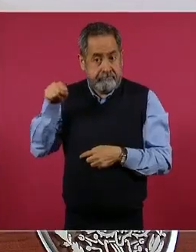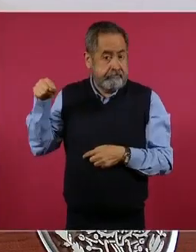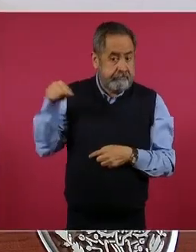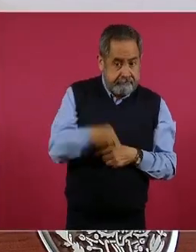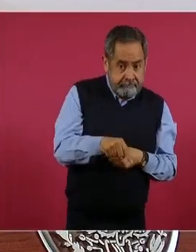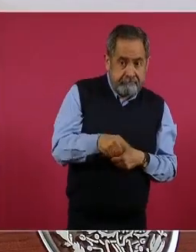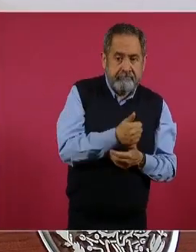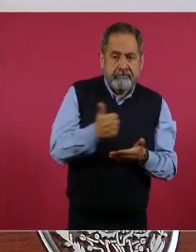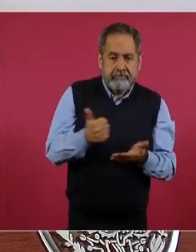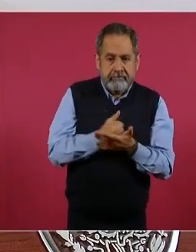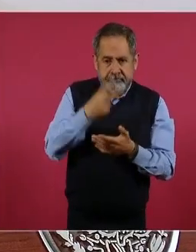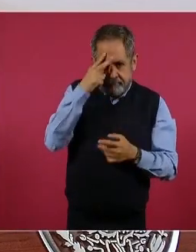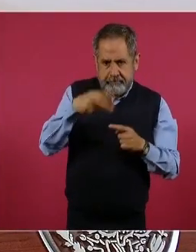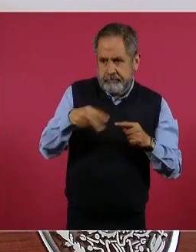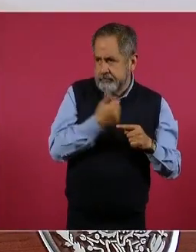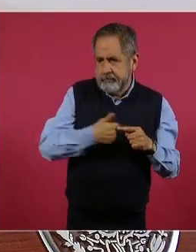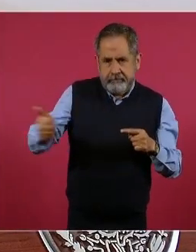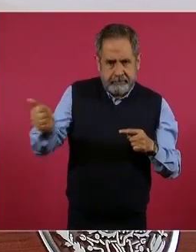México.